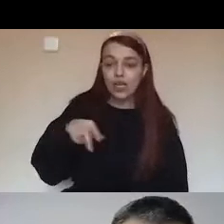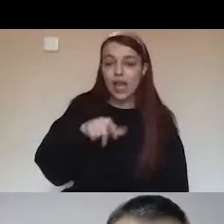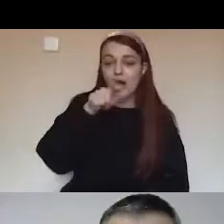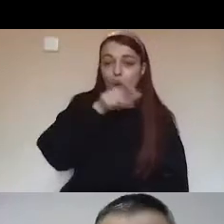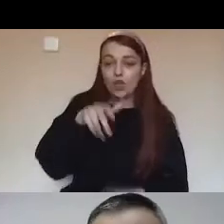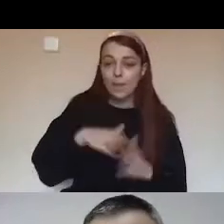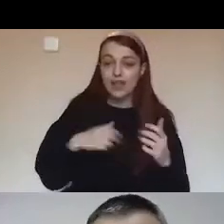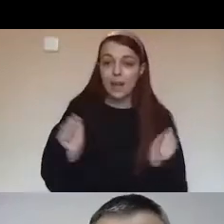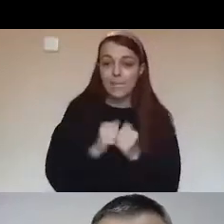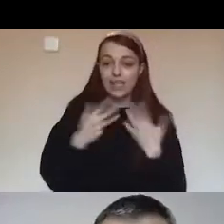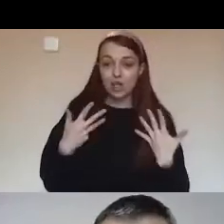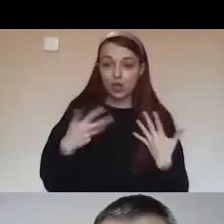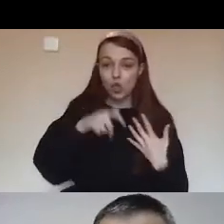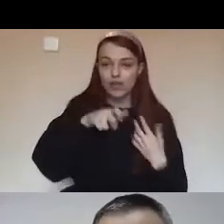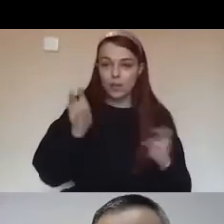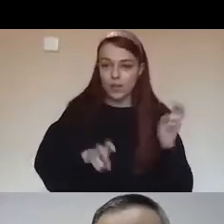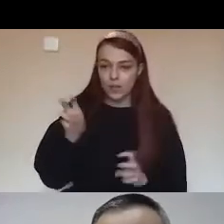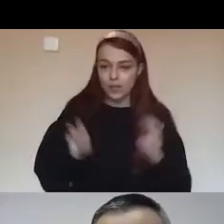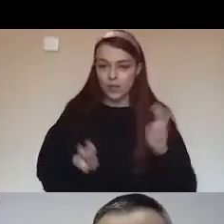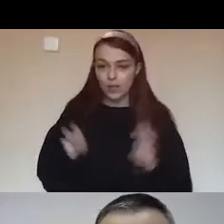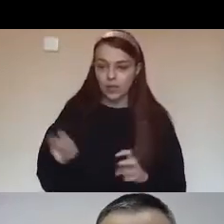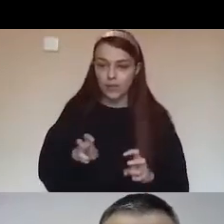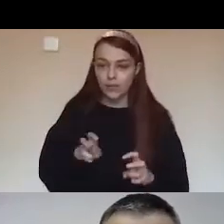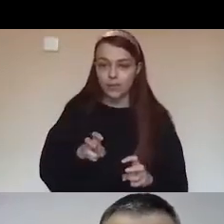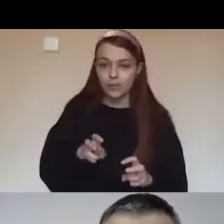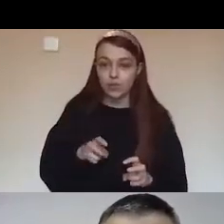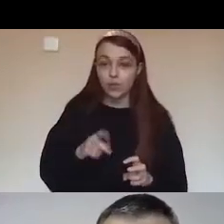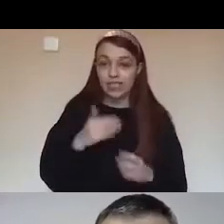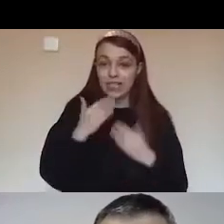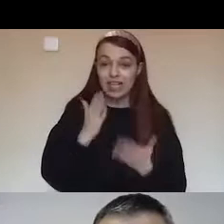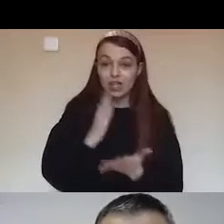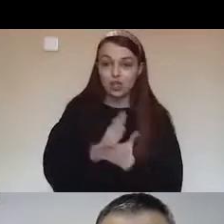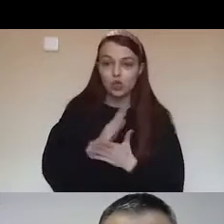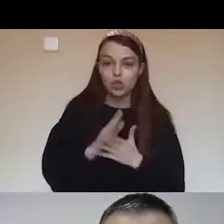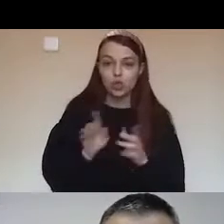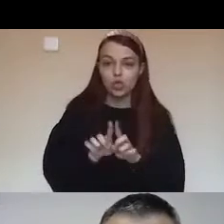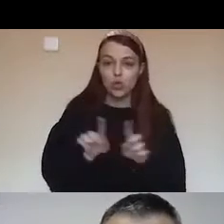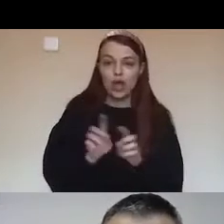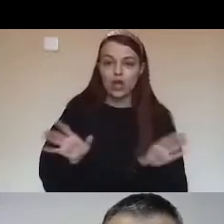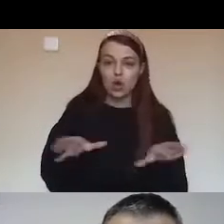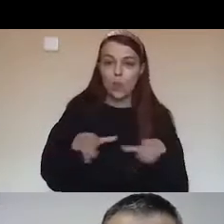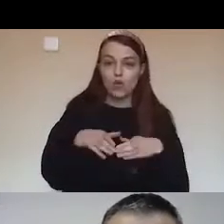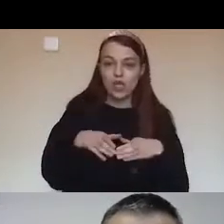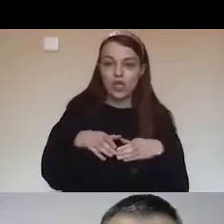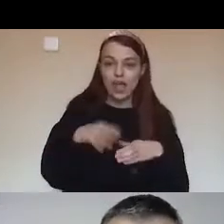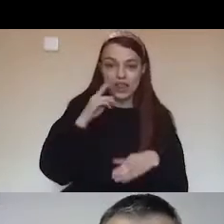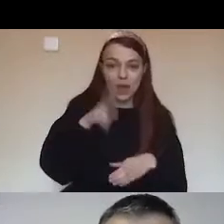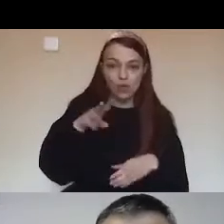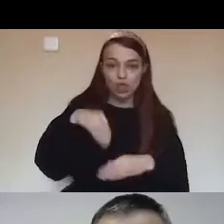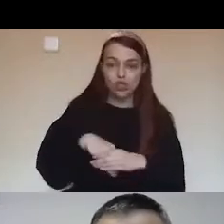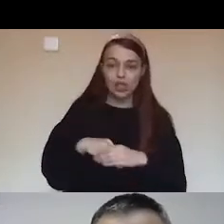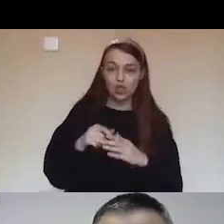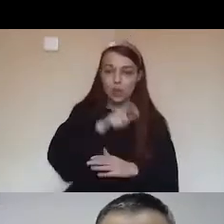Valenciana. Es más, se formó a partir de este curso, se formó una especie de comunidad de museos de la Comunidad Valenciana, de grupo informal